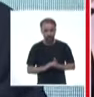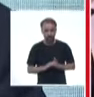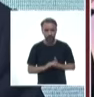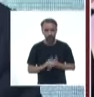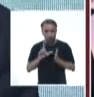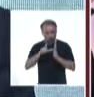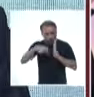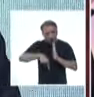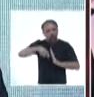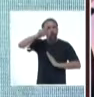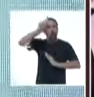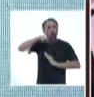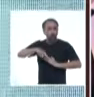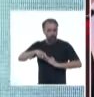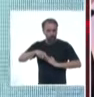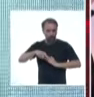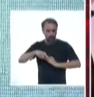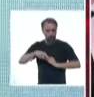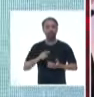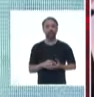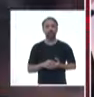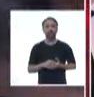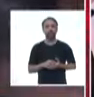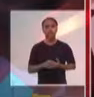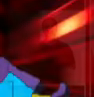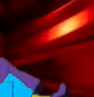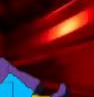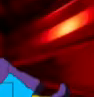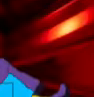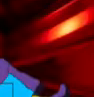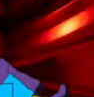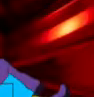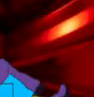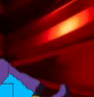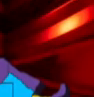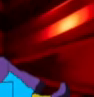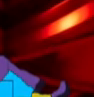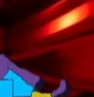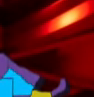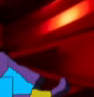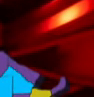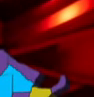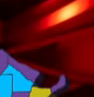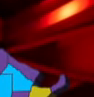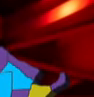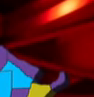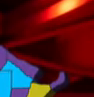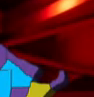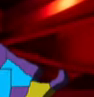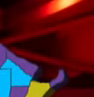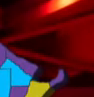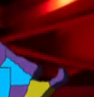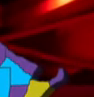no y a las que va mucha gente no que no tendría posibilidad de de ir a una universidad privada no imagínense miren les voy a